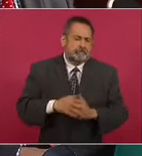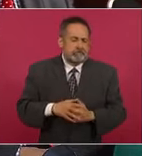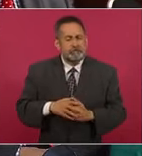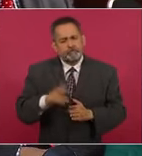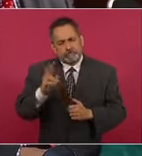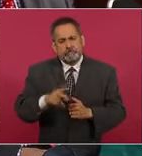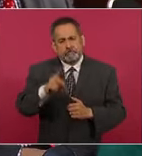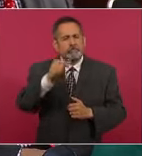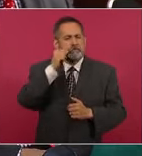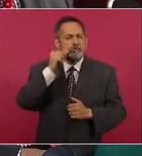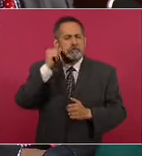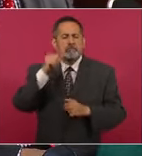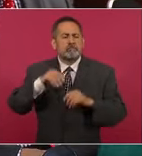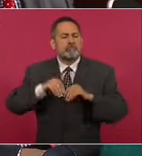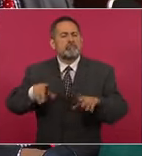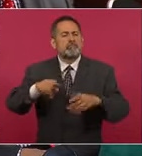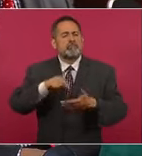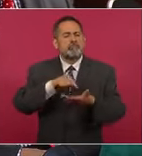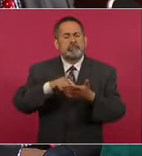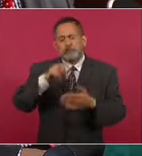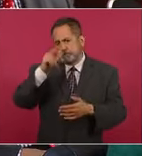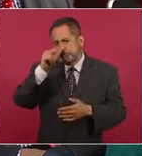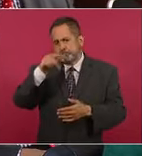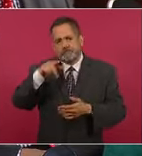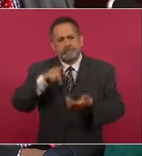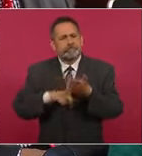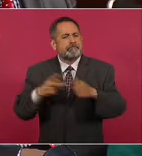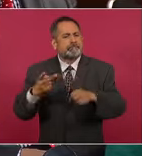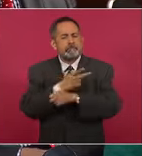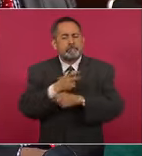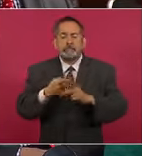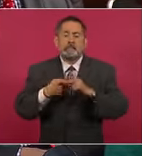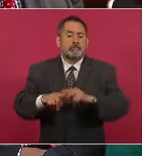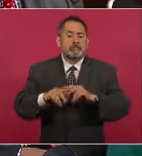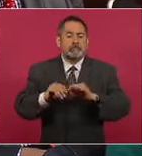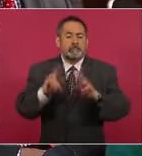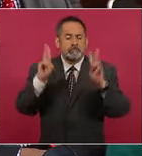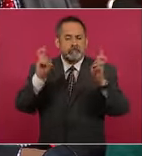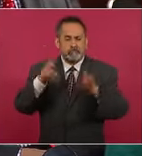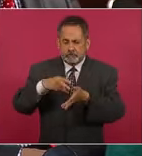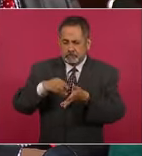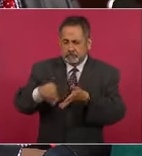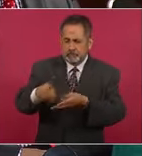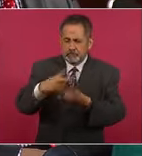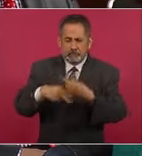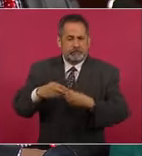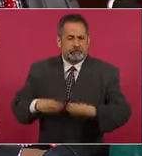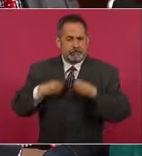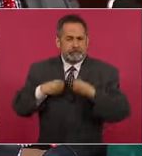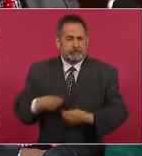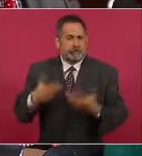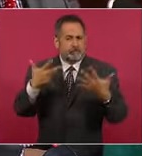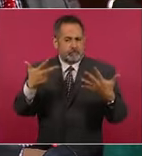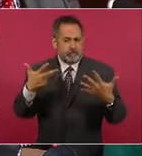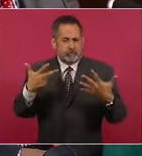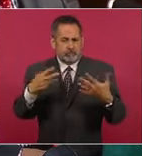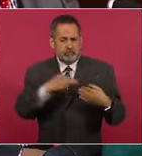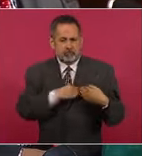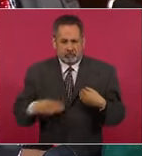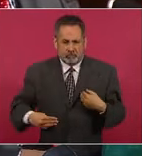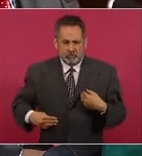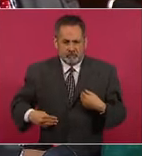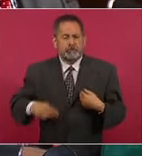Justamente ayer en Hermosillo se dio a conocer el arranque del programa Sembrando Vida para 8 municipios, entre ellos